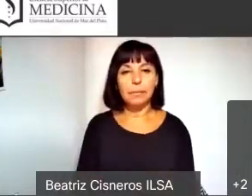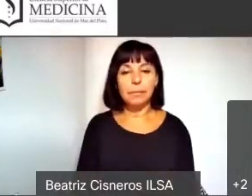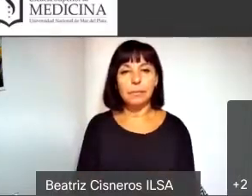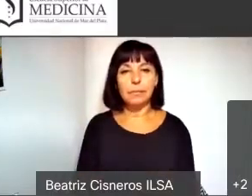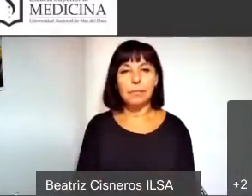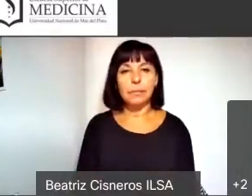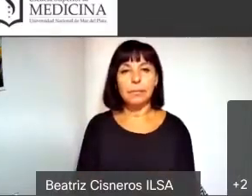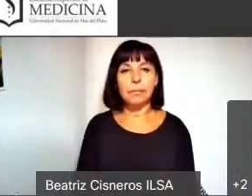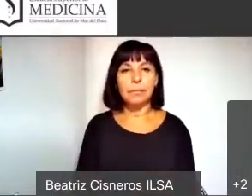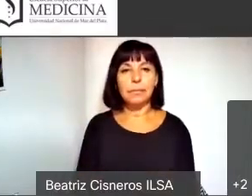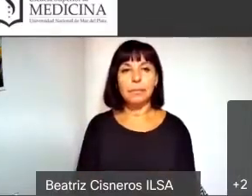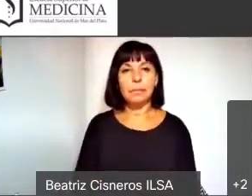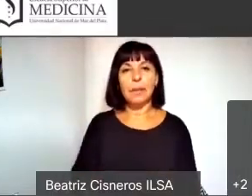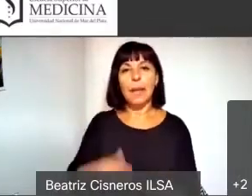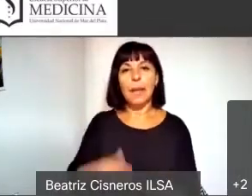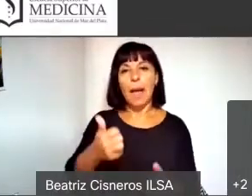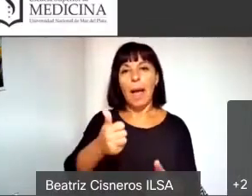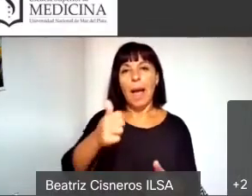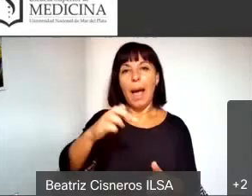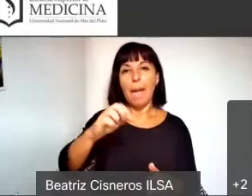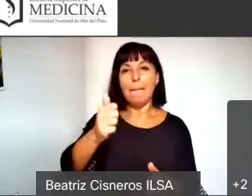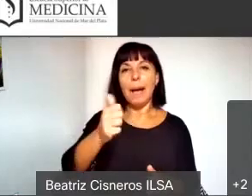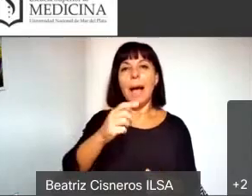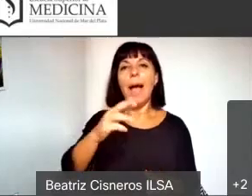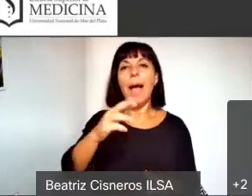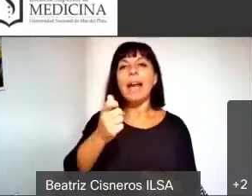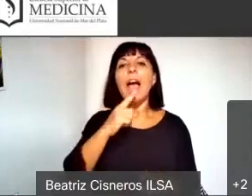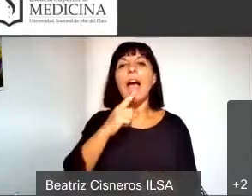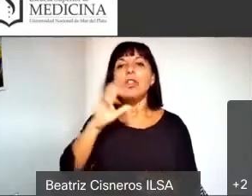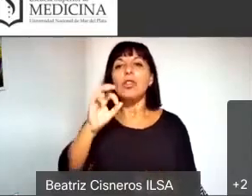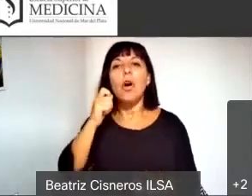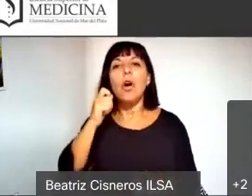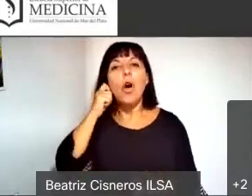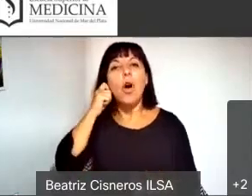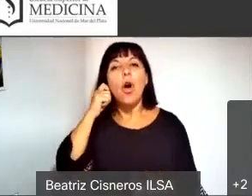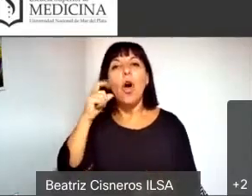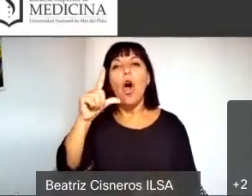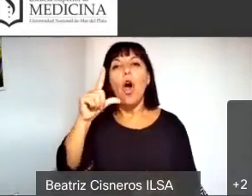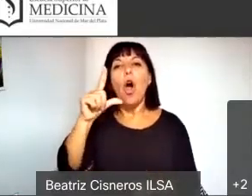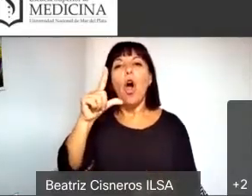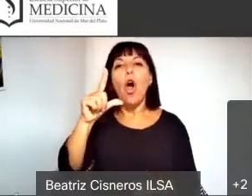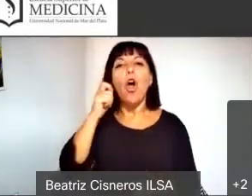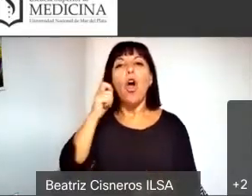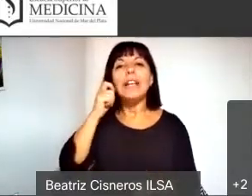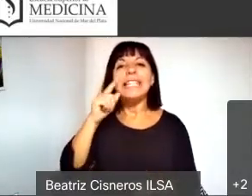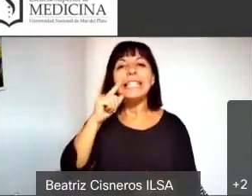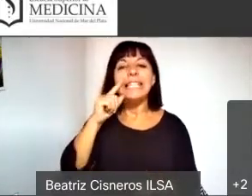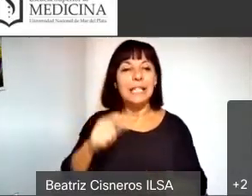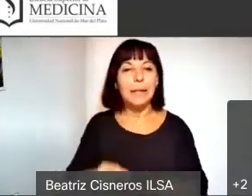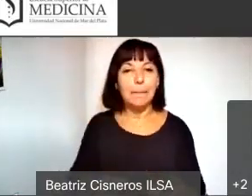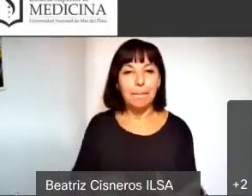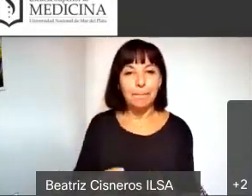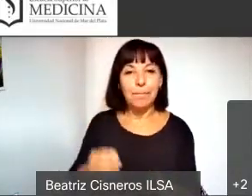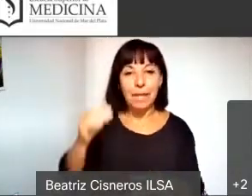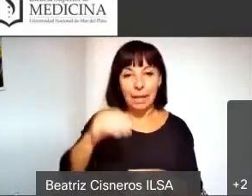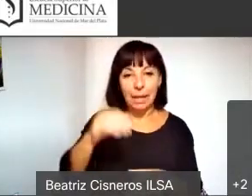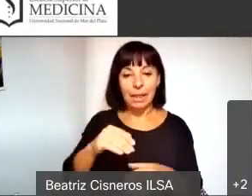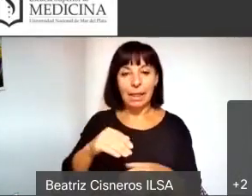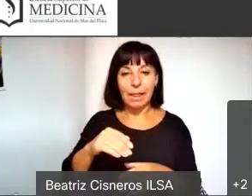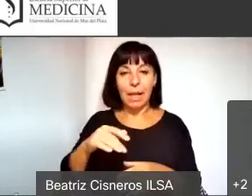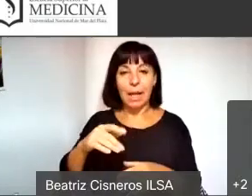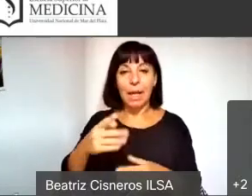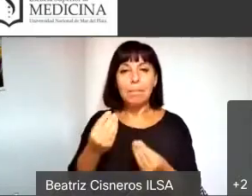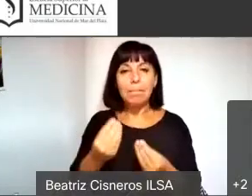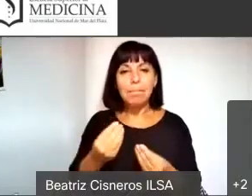El aparato de Golgi también es una organela membranosa y también forma parte del sistema de endomembranas. Es